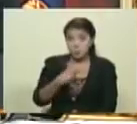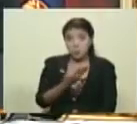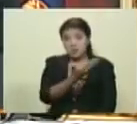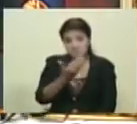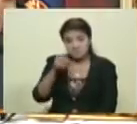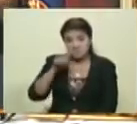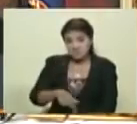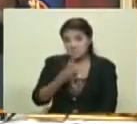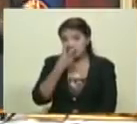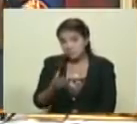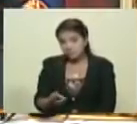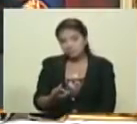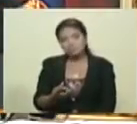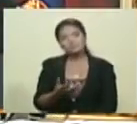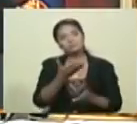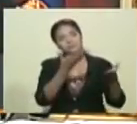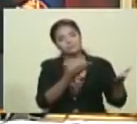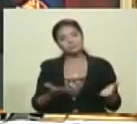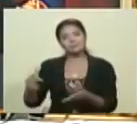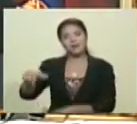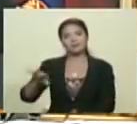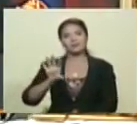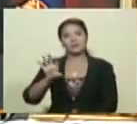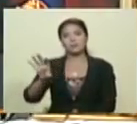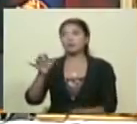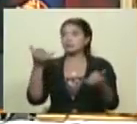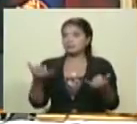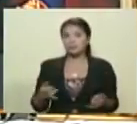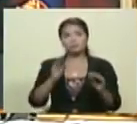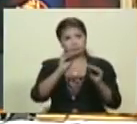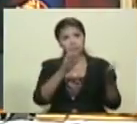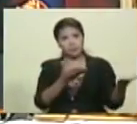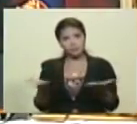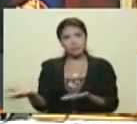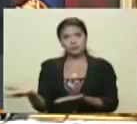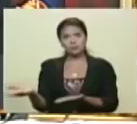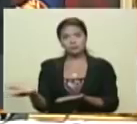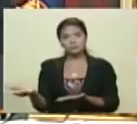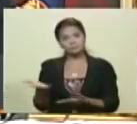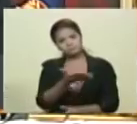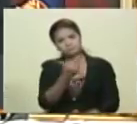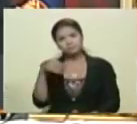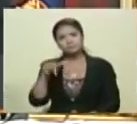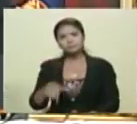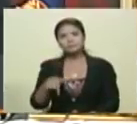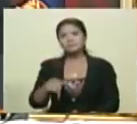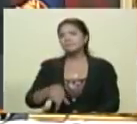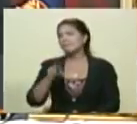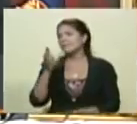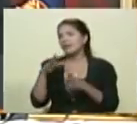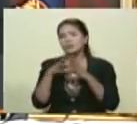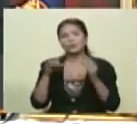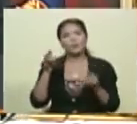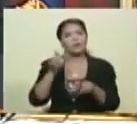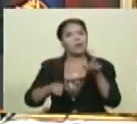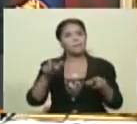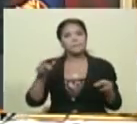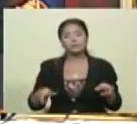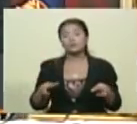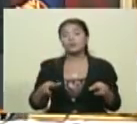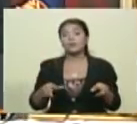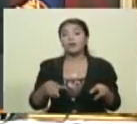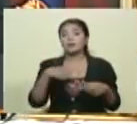venir, que venga a nuestra patria. Desde ya te invito, Daniel, y invito a toda la gente honesta de la